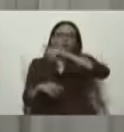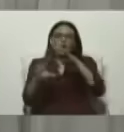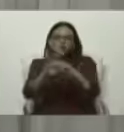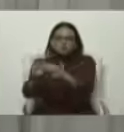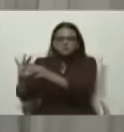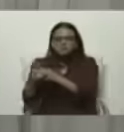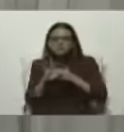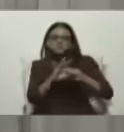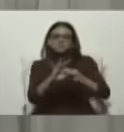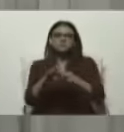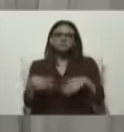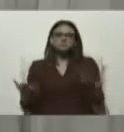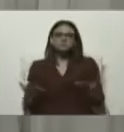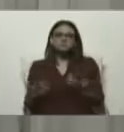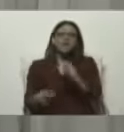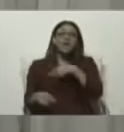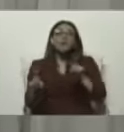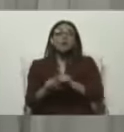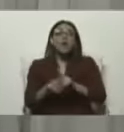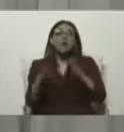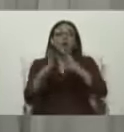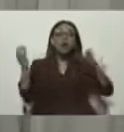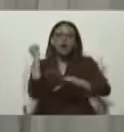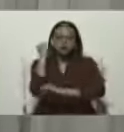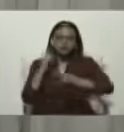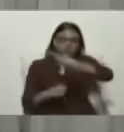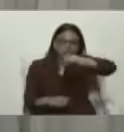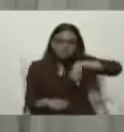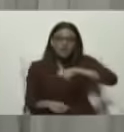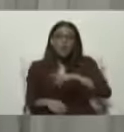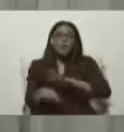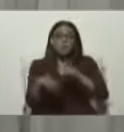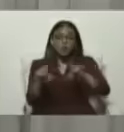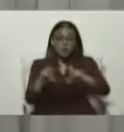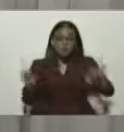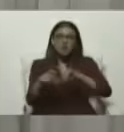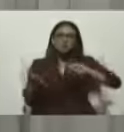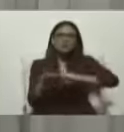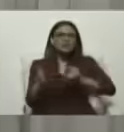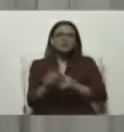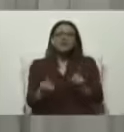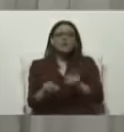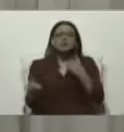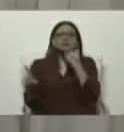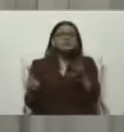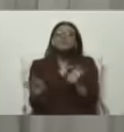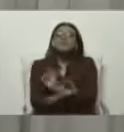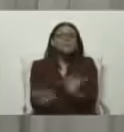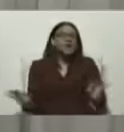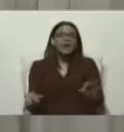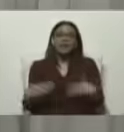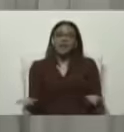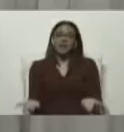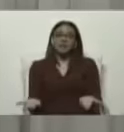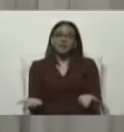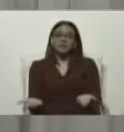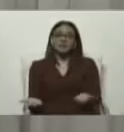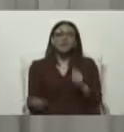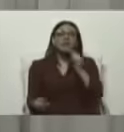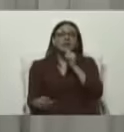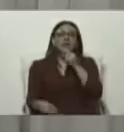Y lo que va a terminar siendo es una gran estafa. Porque esos supuestos vouchers, por supuesto, no van a servir para nada. Y quien va a